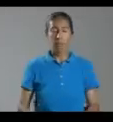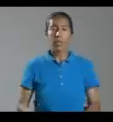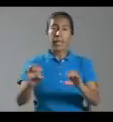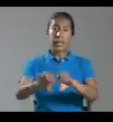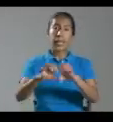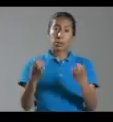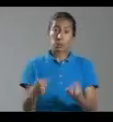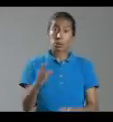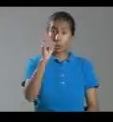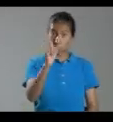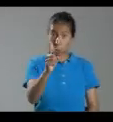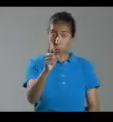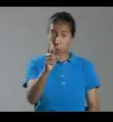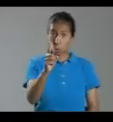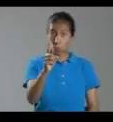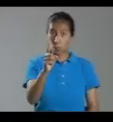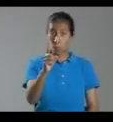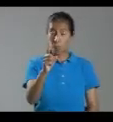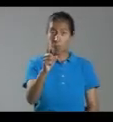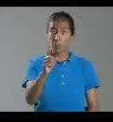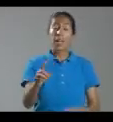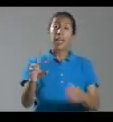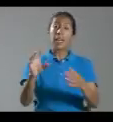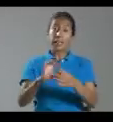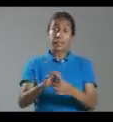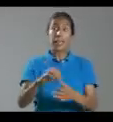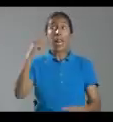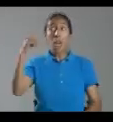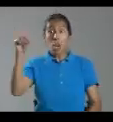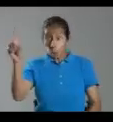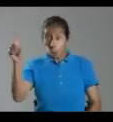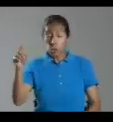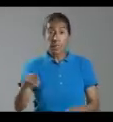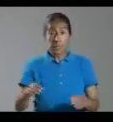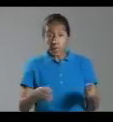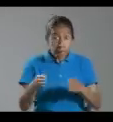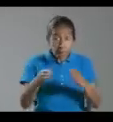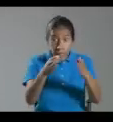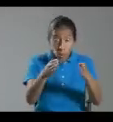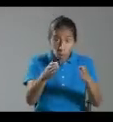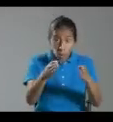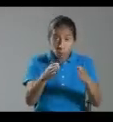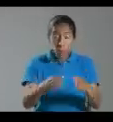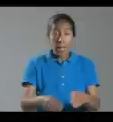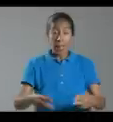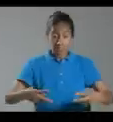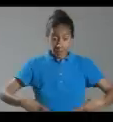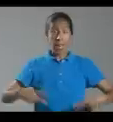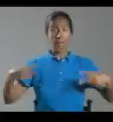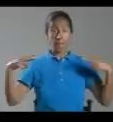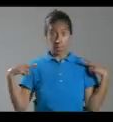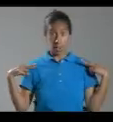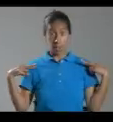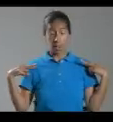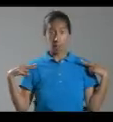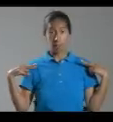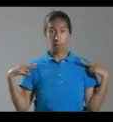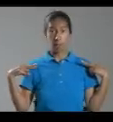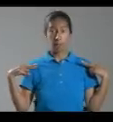Entonces, uno de los caminos de la vida,